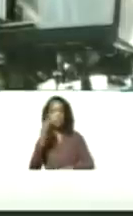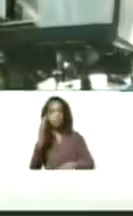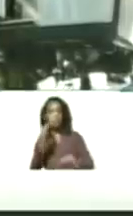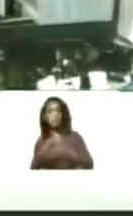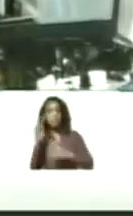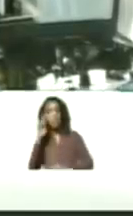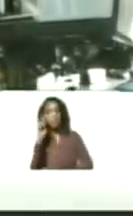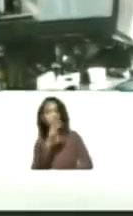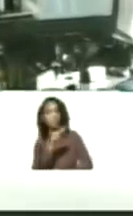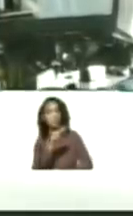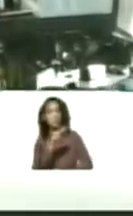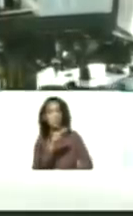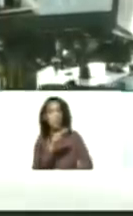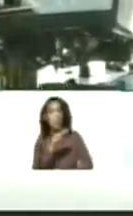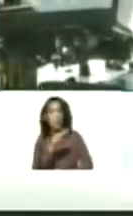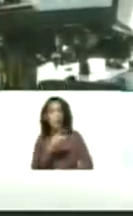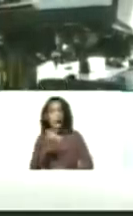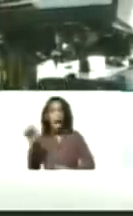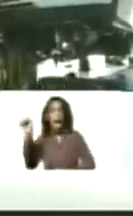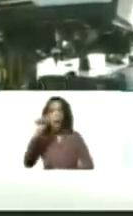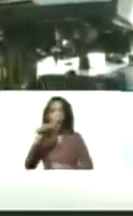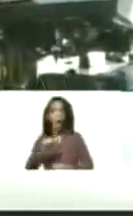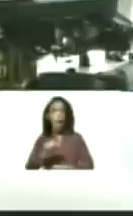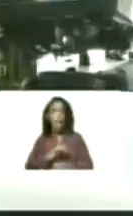veo agua